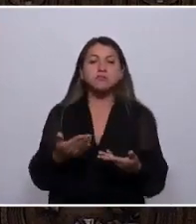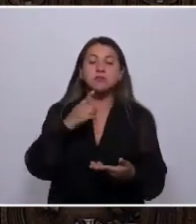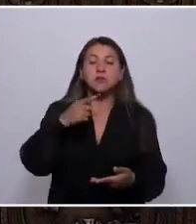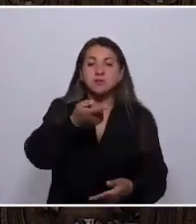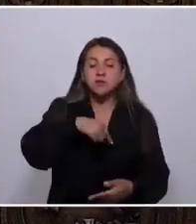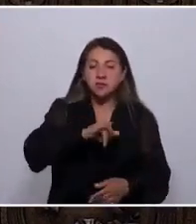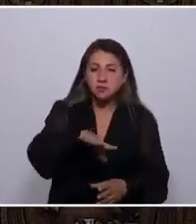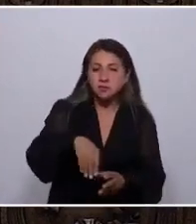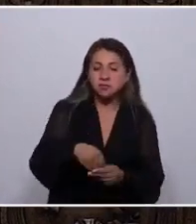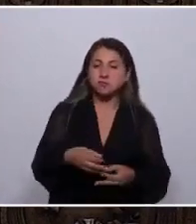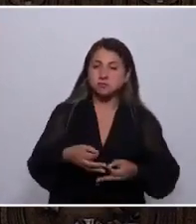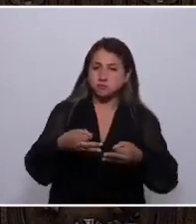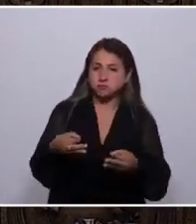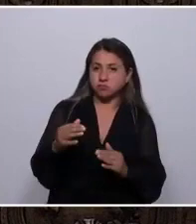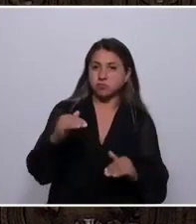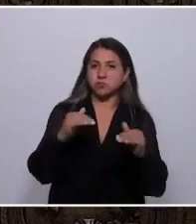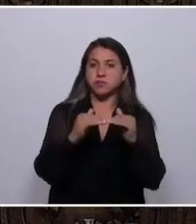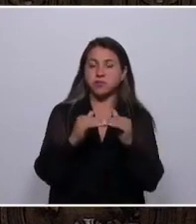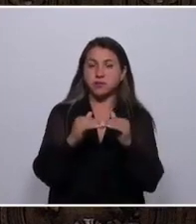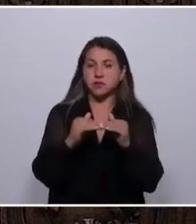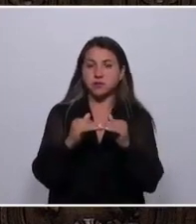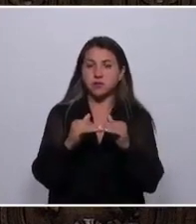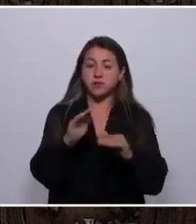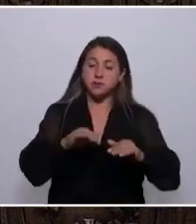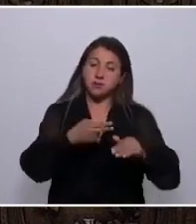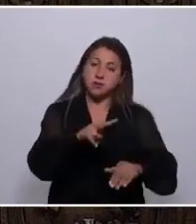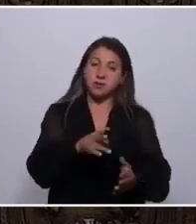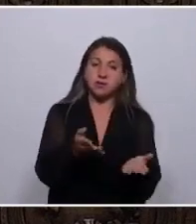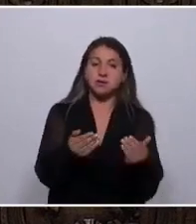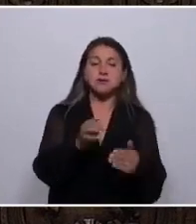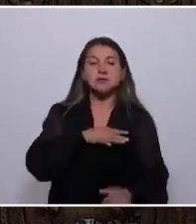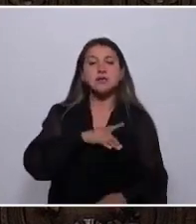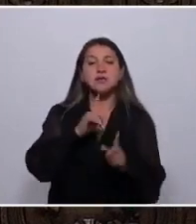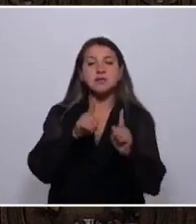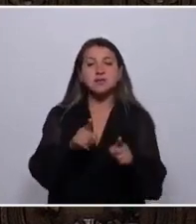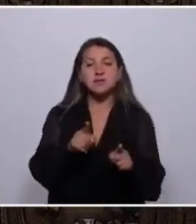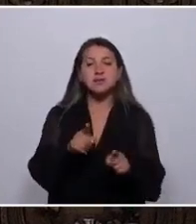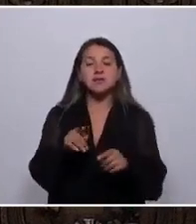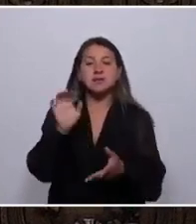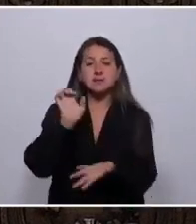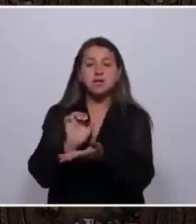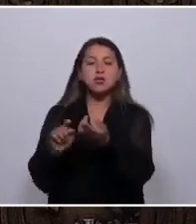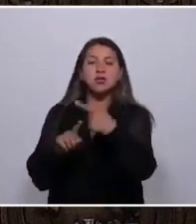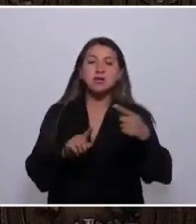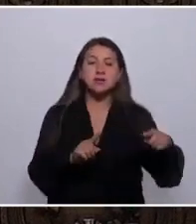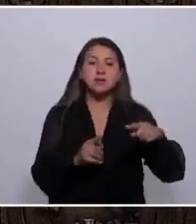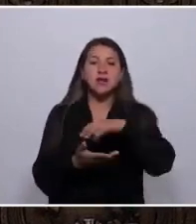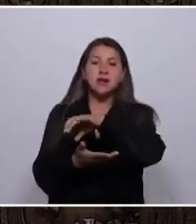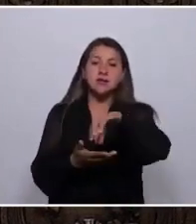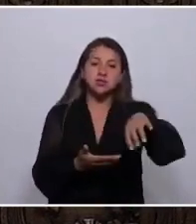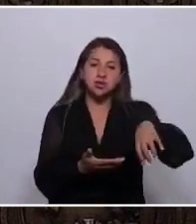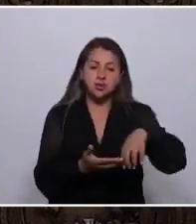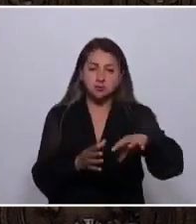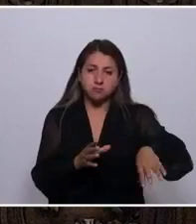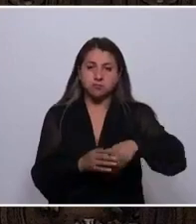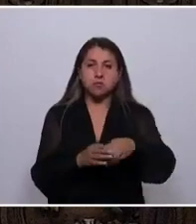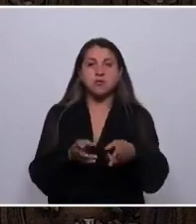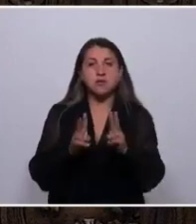distribución proporcional y equitativa de los recursos. Chile debe ser un Estado plurinacional, solidario, donde los derechos